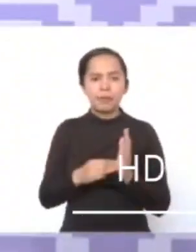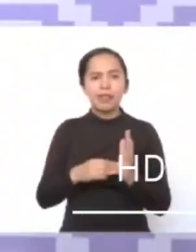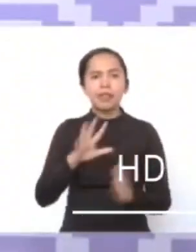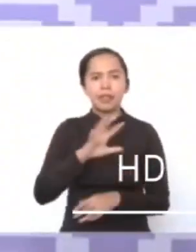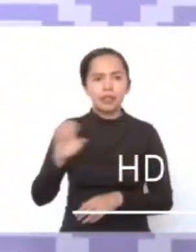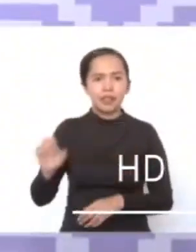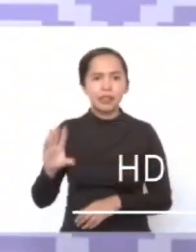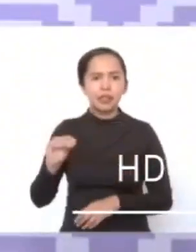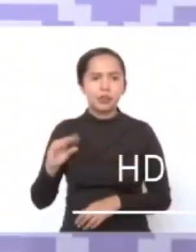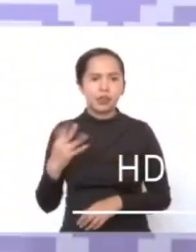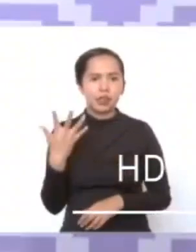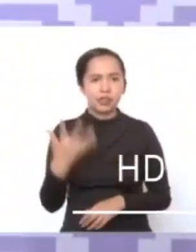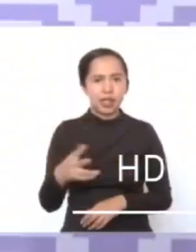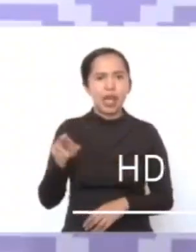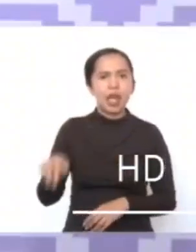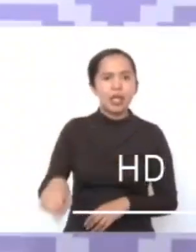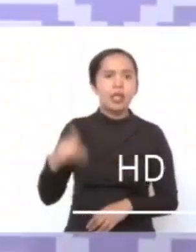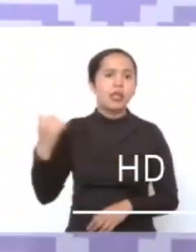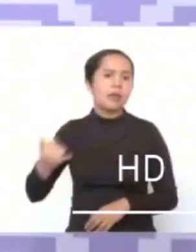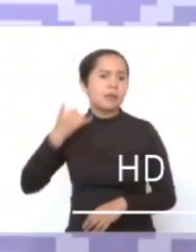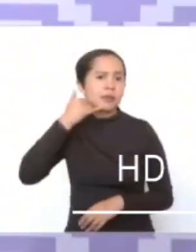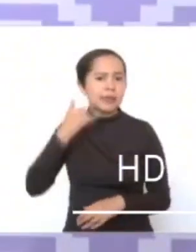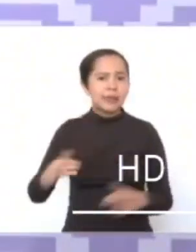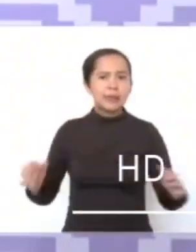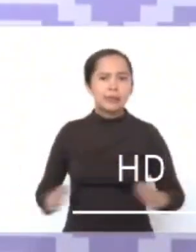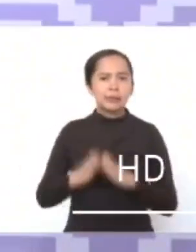89.595 fueron llamadas de emergencia y